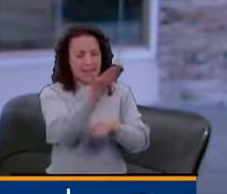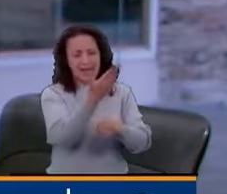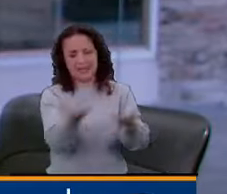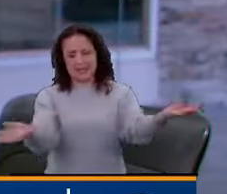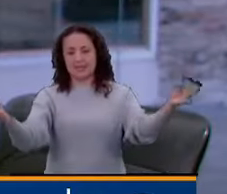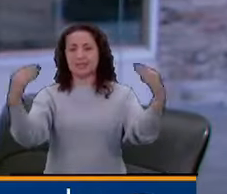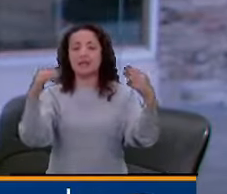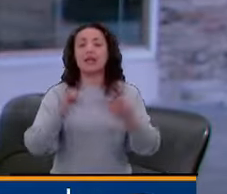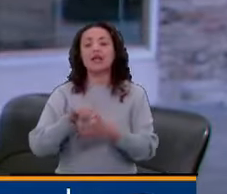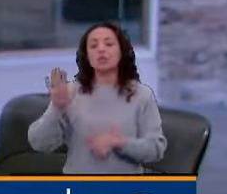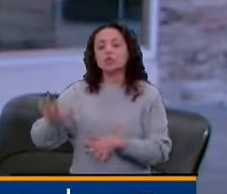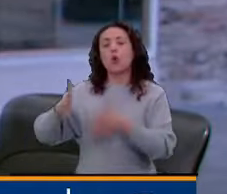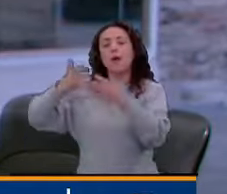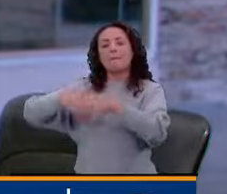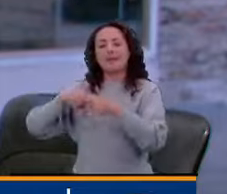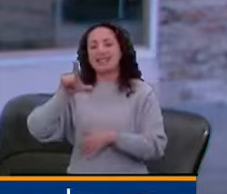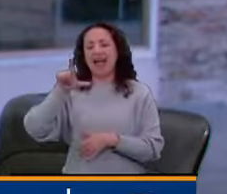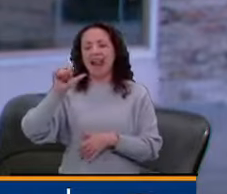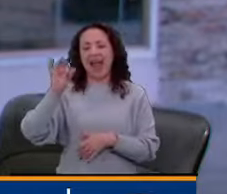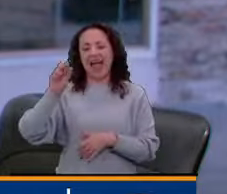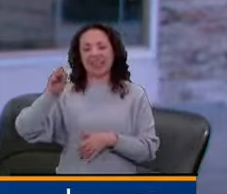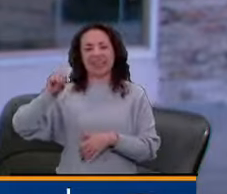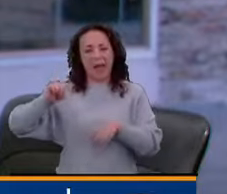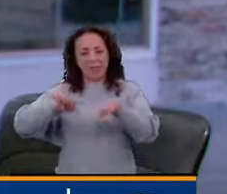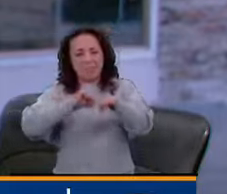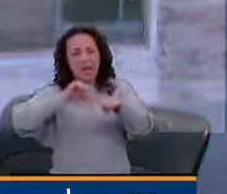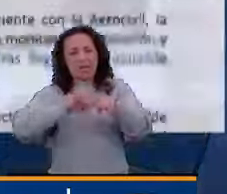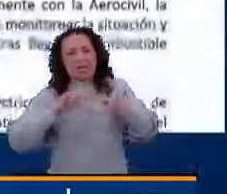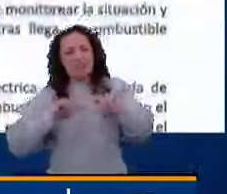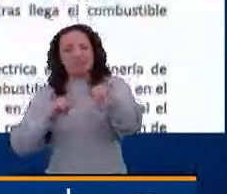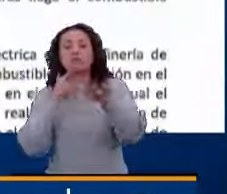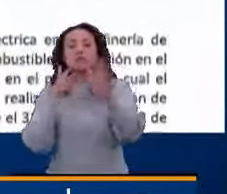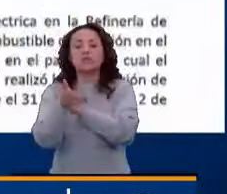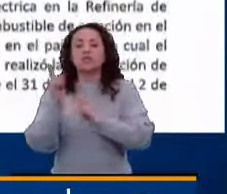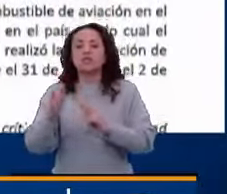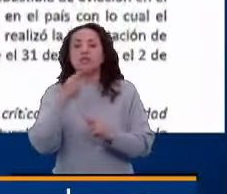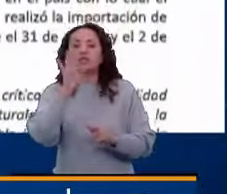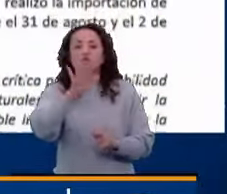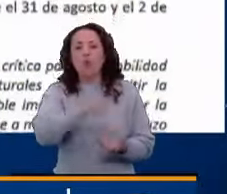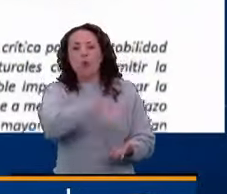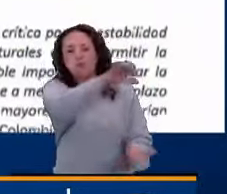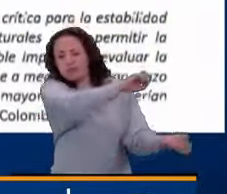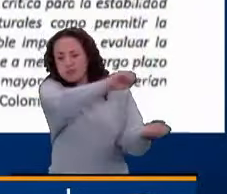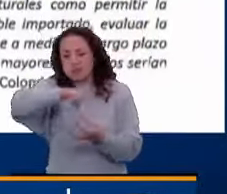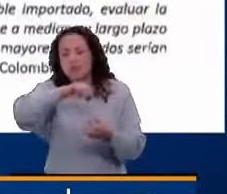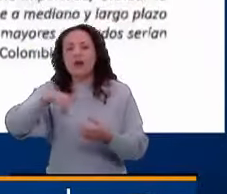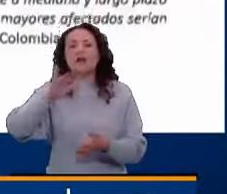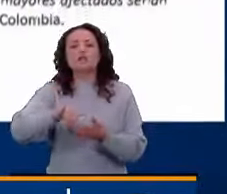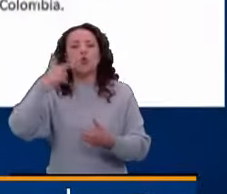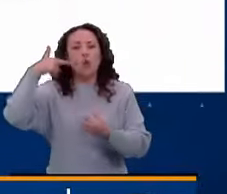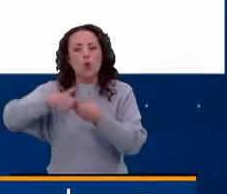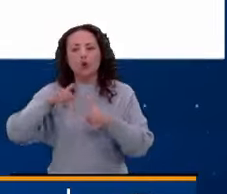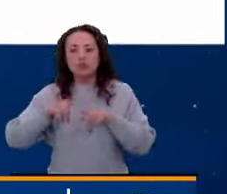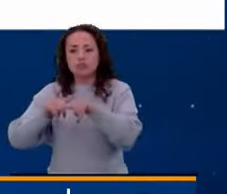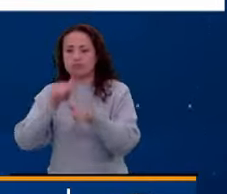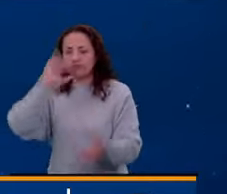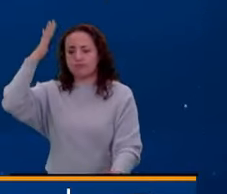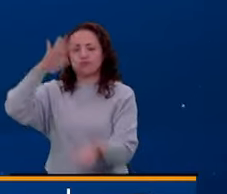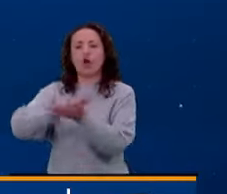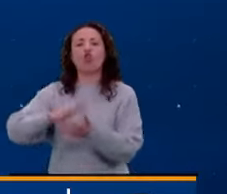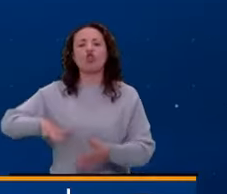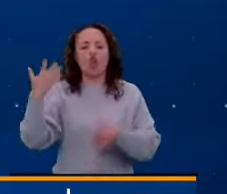aerolínea LATAM señaló que fue informada por sus distribuidores que los inventarios de combustible de aviación JET se agotaron en los aeropuertos de Leticia,